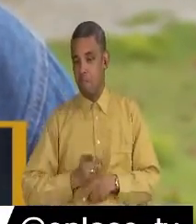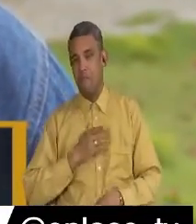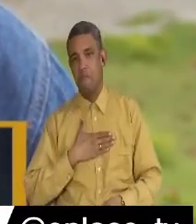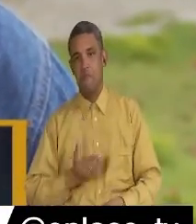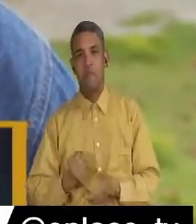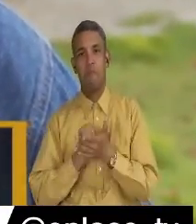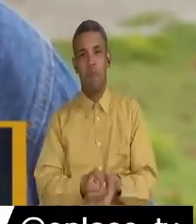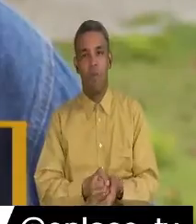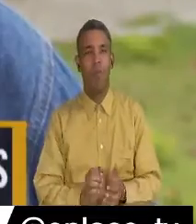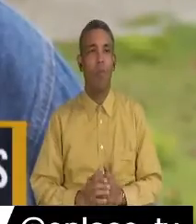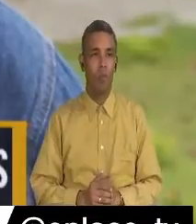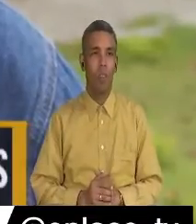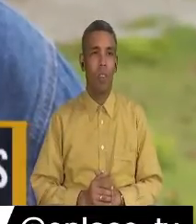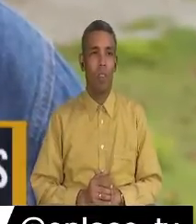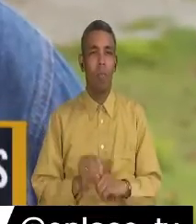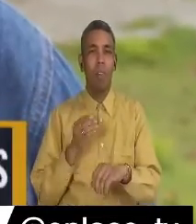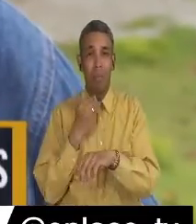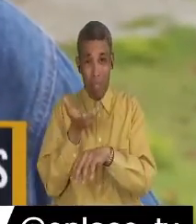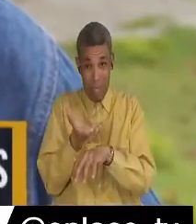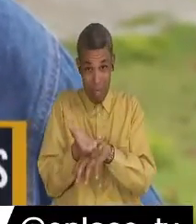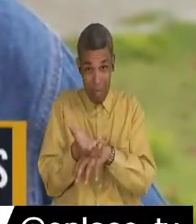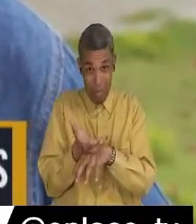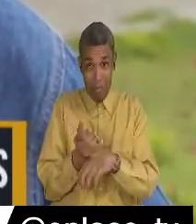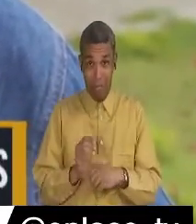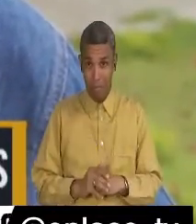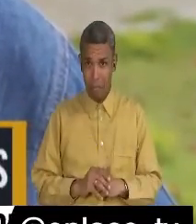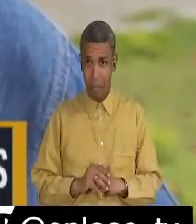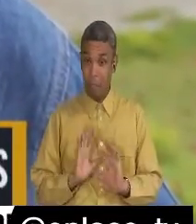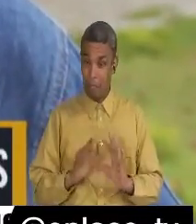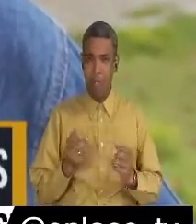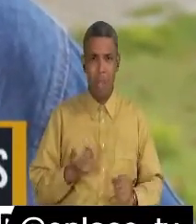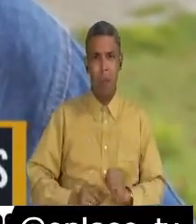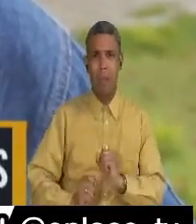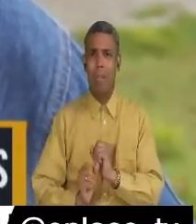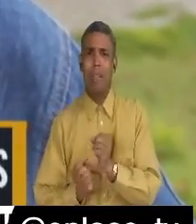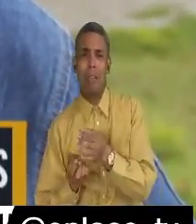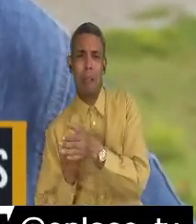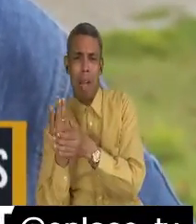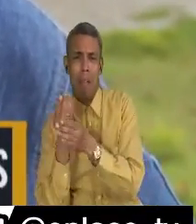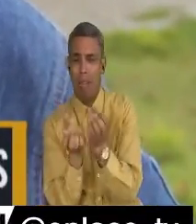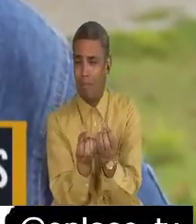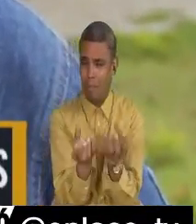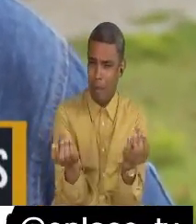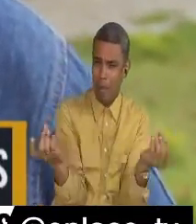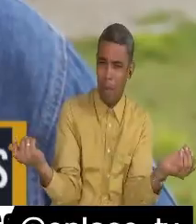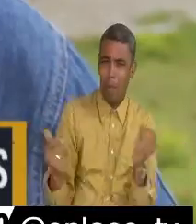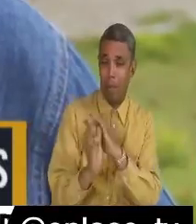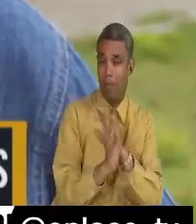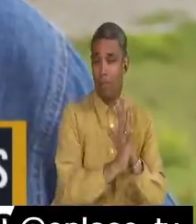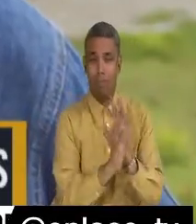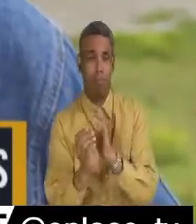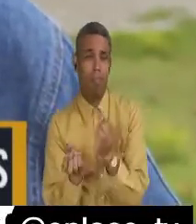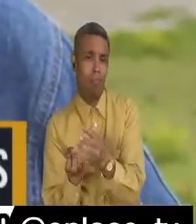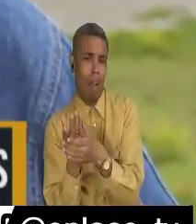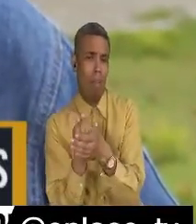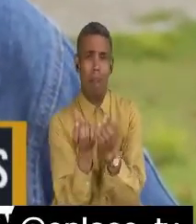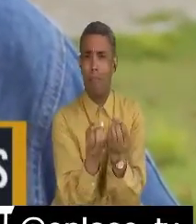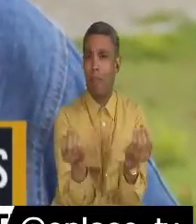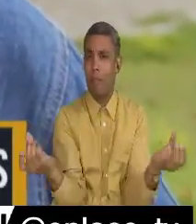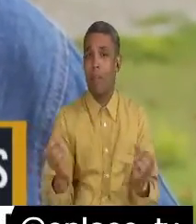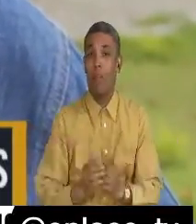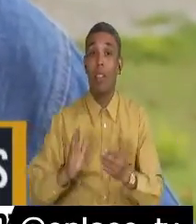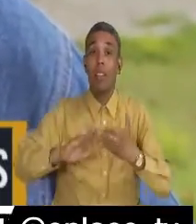hicieron un arreglo estético en el gobierno anterior y que era la zona verde de las comunidades desprotegidas. Entonces la comunidad solicitó el